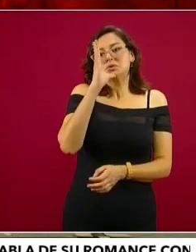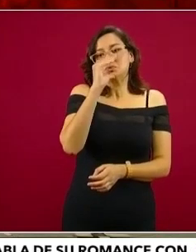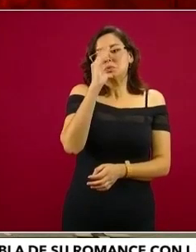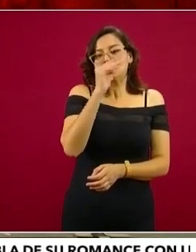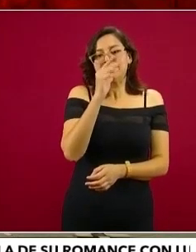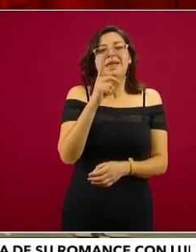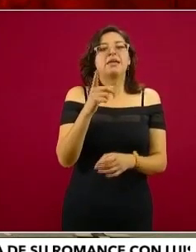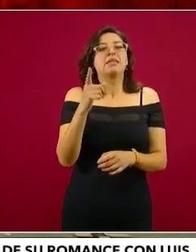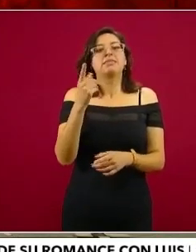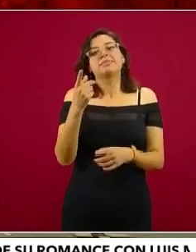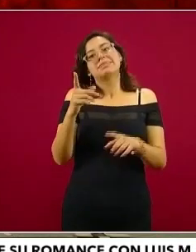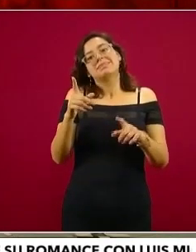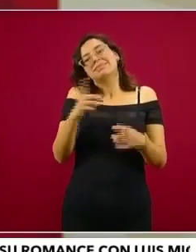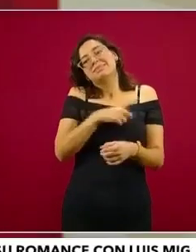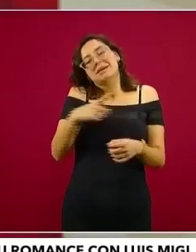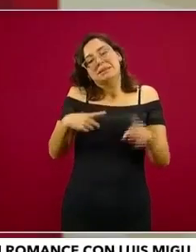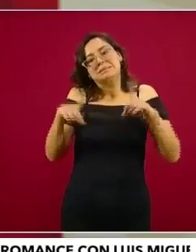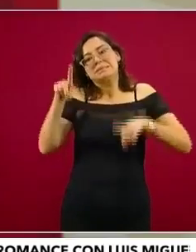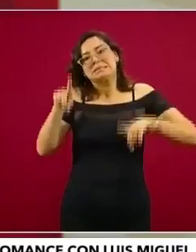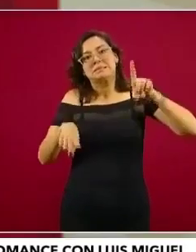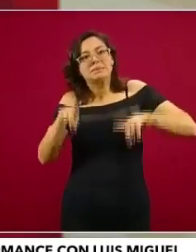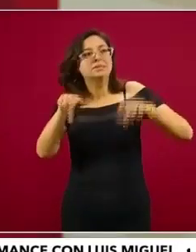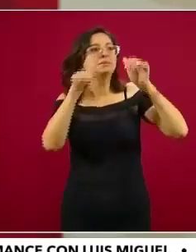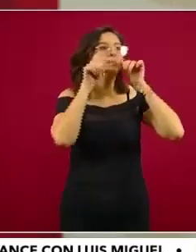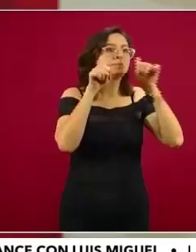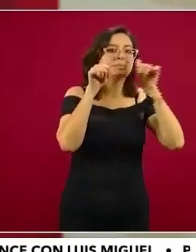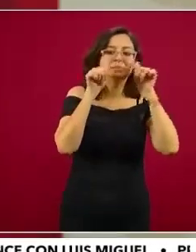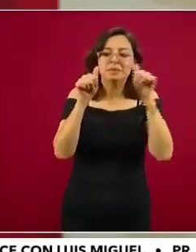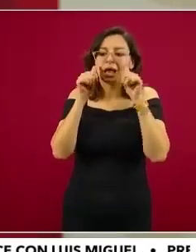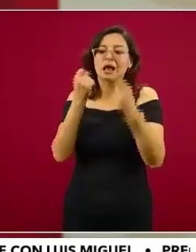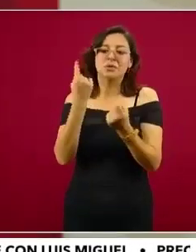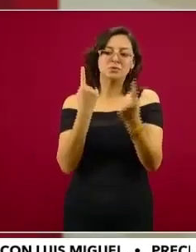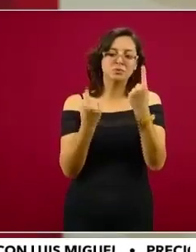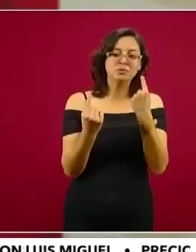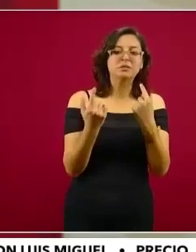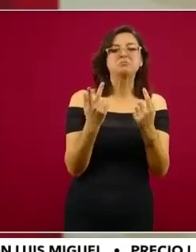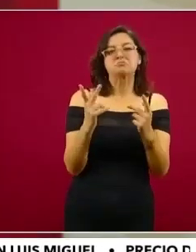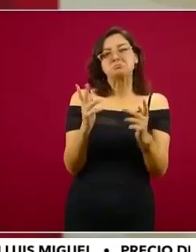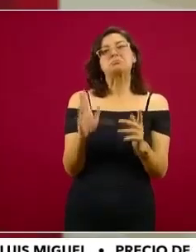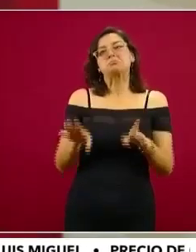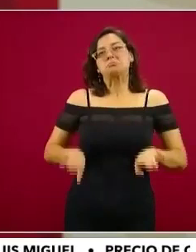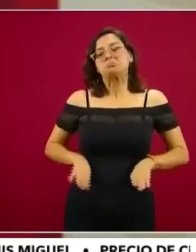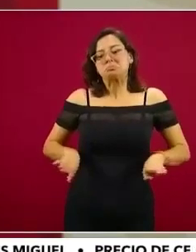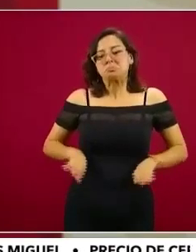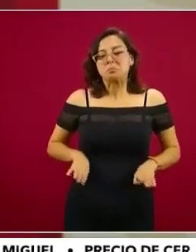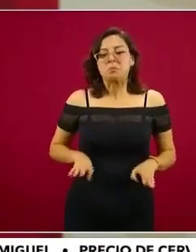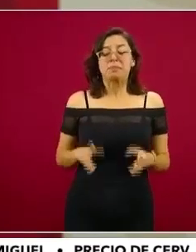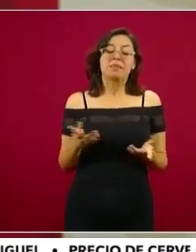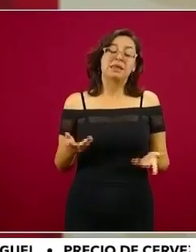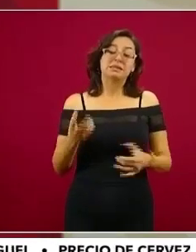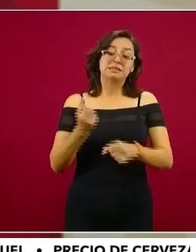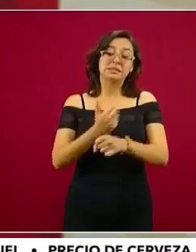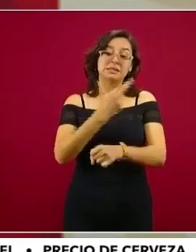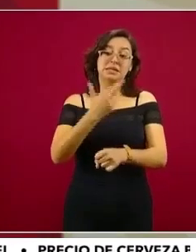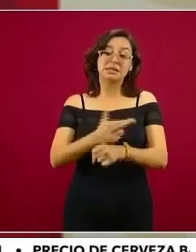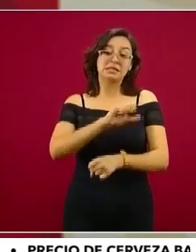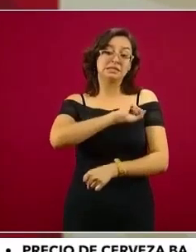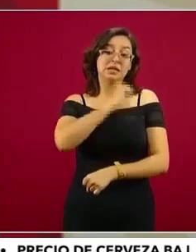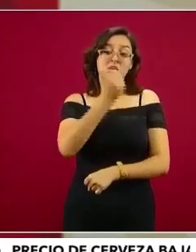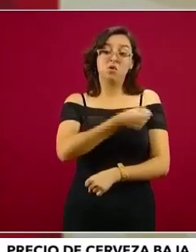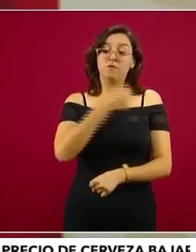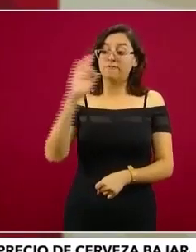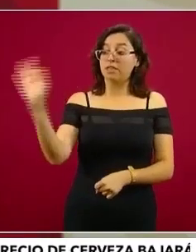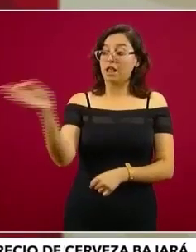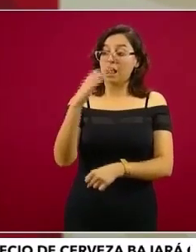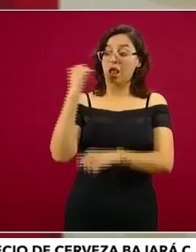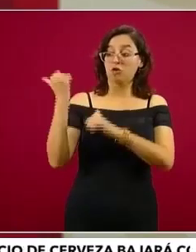particularidades que se tienen que tomar en cuenta, pero también hay similitudes en algunos aspectos. Es la Secretaría de Salud Federal la que es la